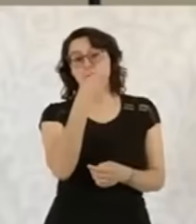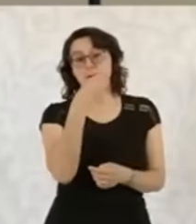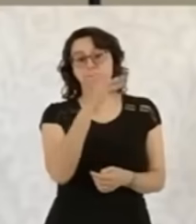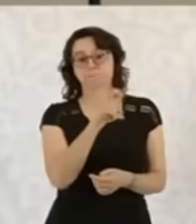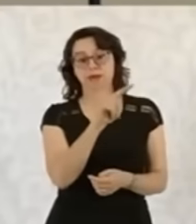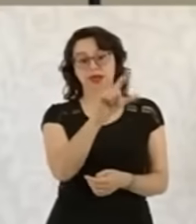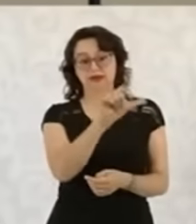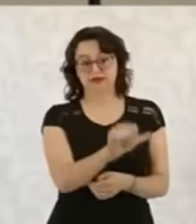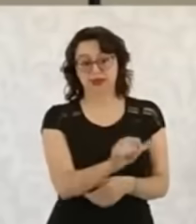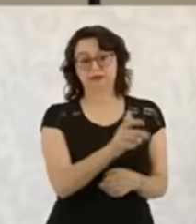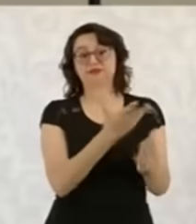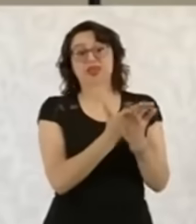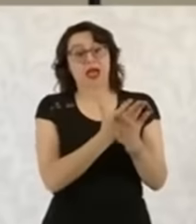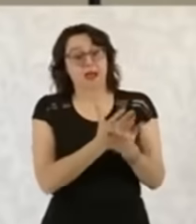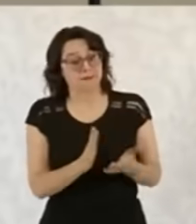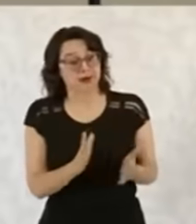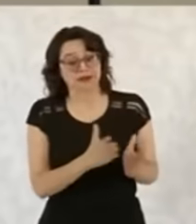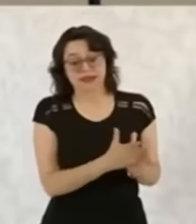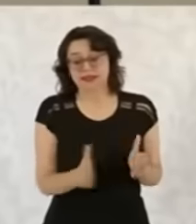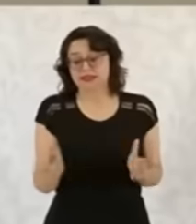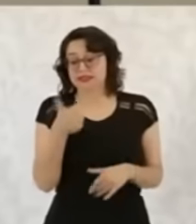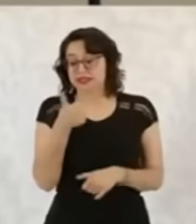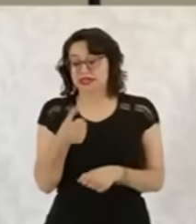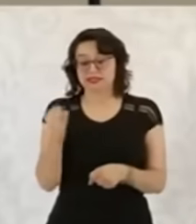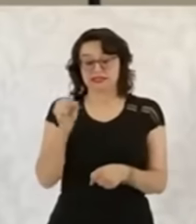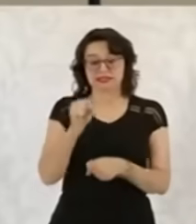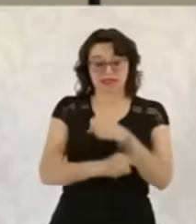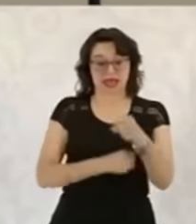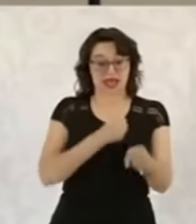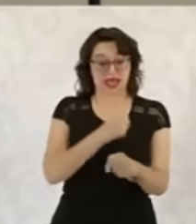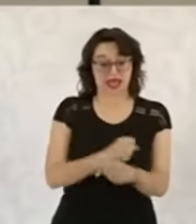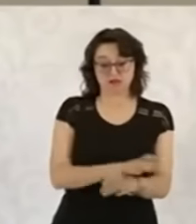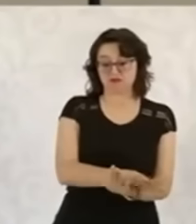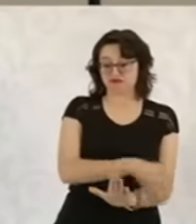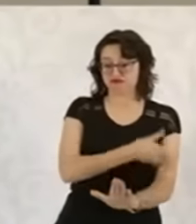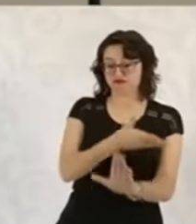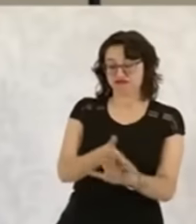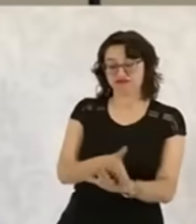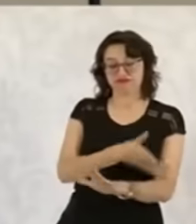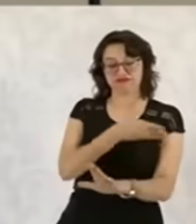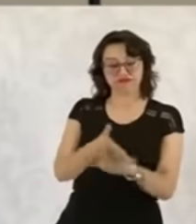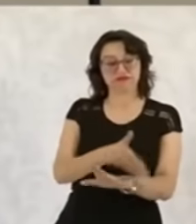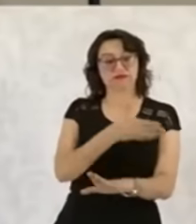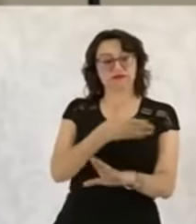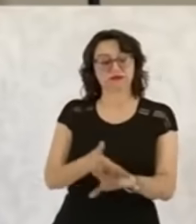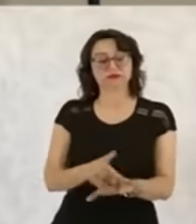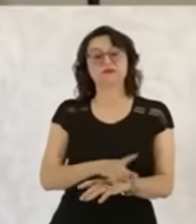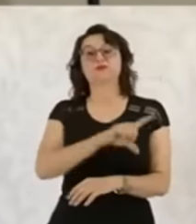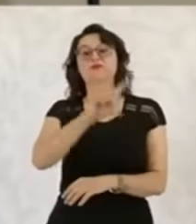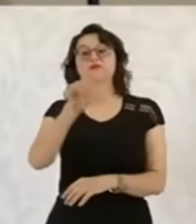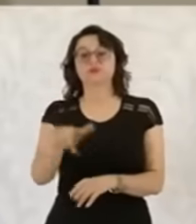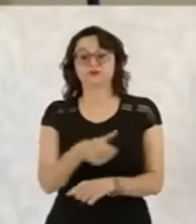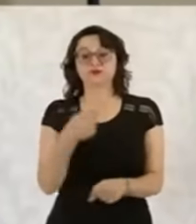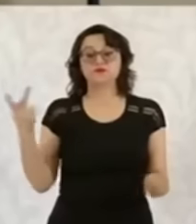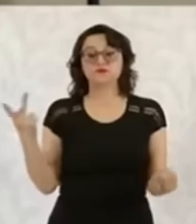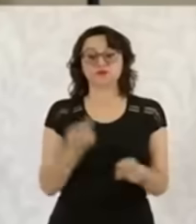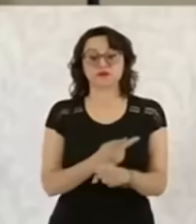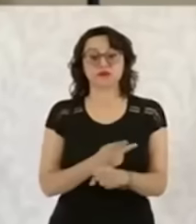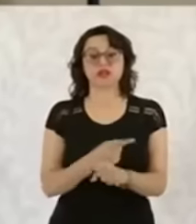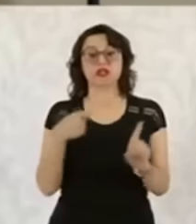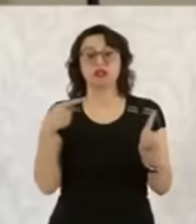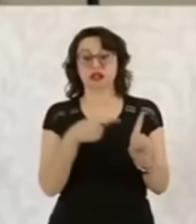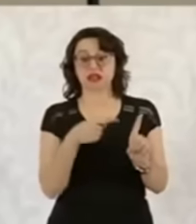que se cometieron en su sexenio, habría un agravio continuado contra el pueblo de México, porque el expresidente Zedillo